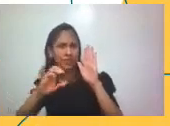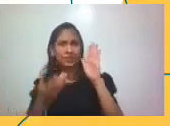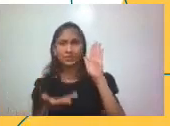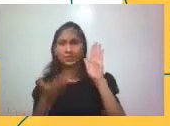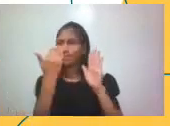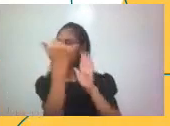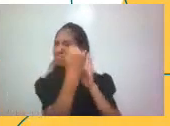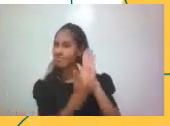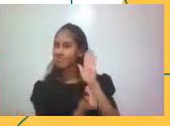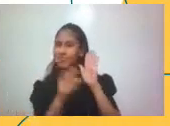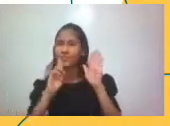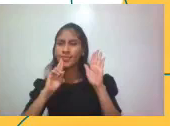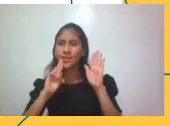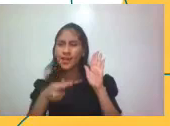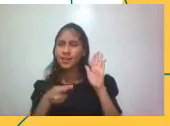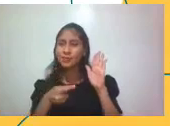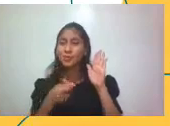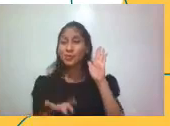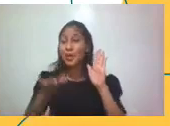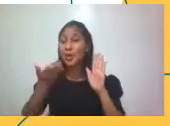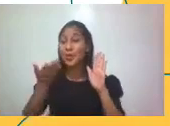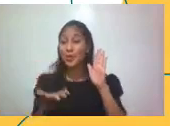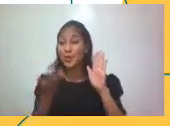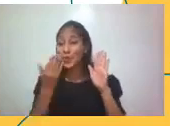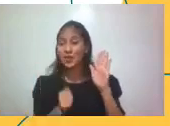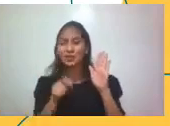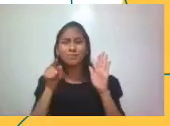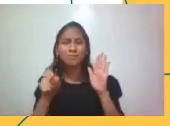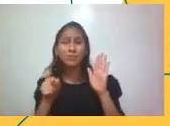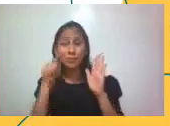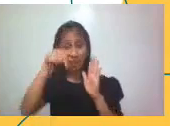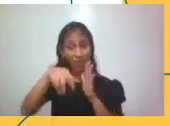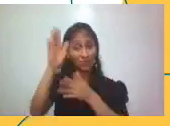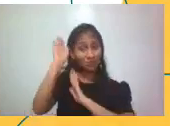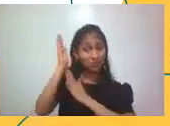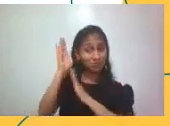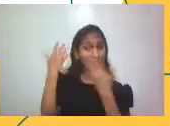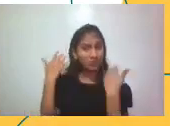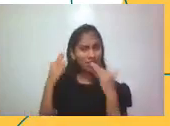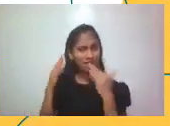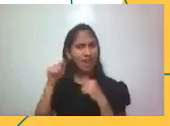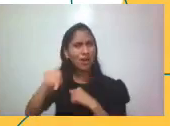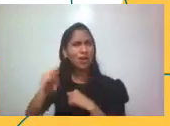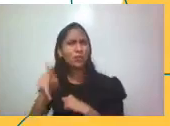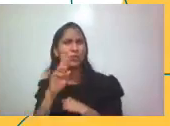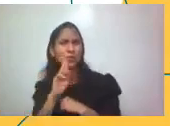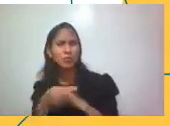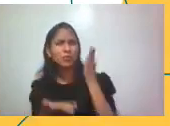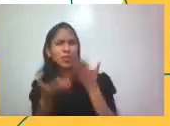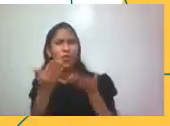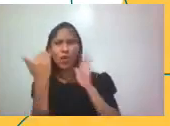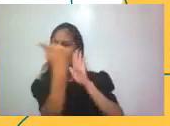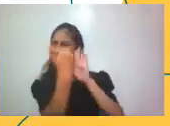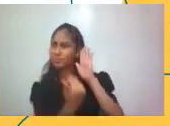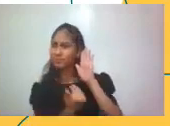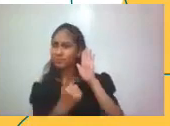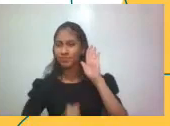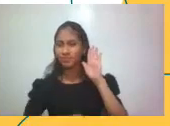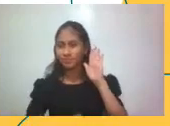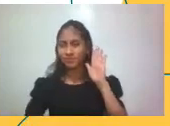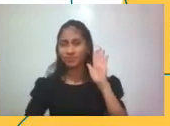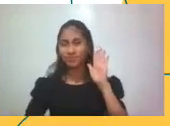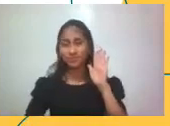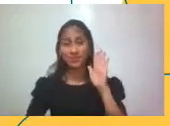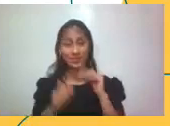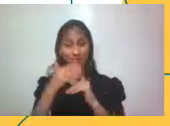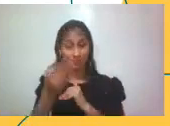igualdad. Pueden ir colocando la alternativa que consideren correcta en los comentarios de esta transmisión y daremos la respuesta correcta al